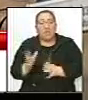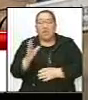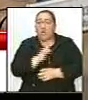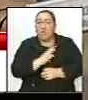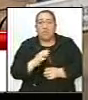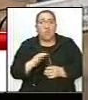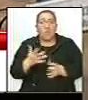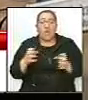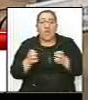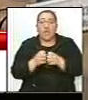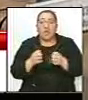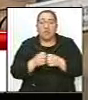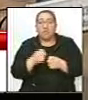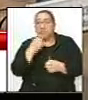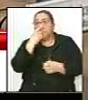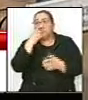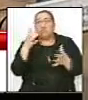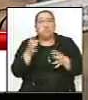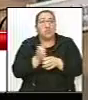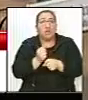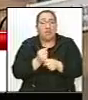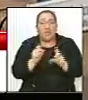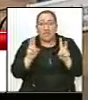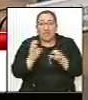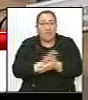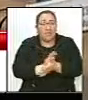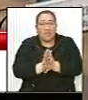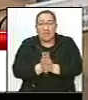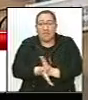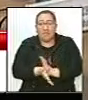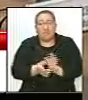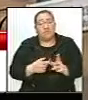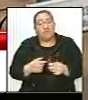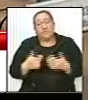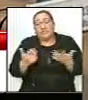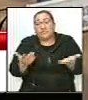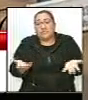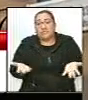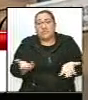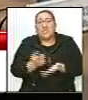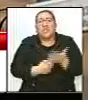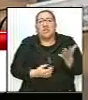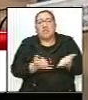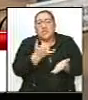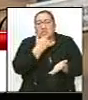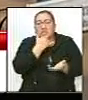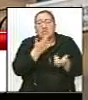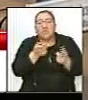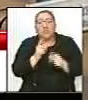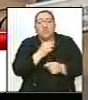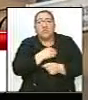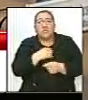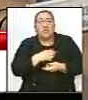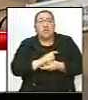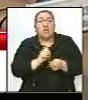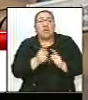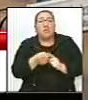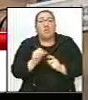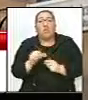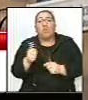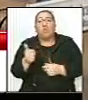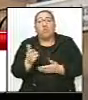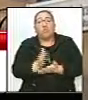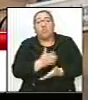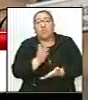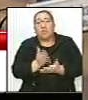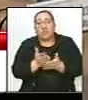no hay un equipo de lujo para este tema. Entonces, ¿qué va a pasar cuando el ministro lo cambie? Otro programa. El